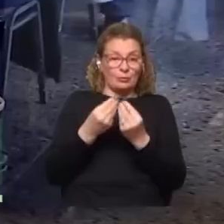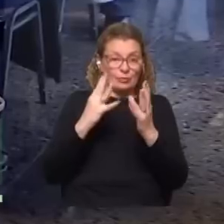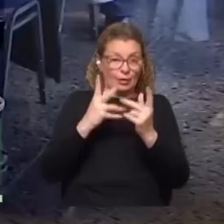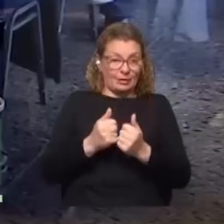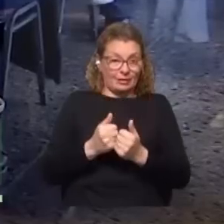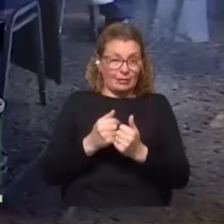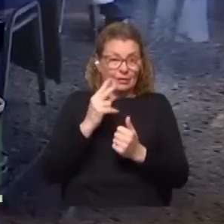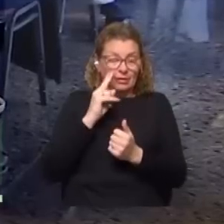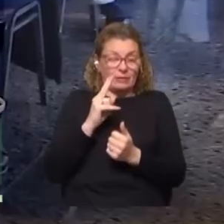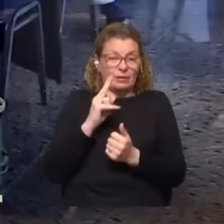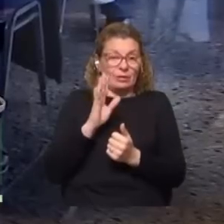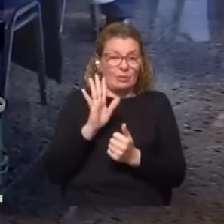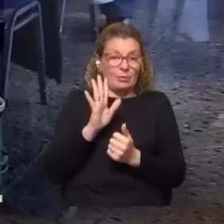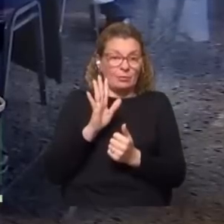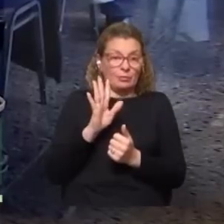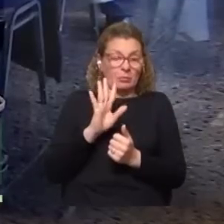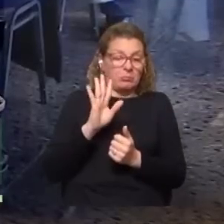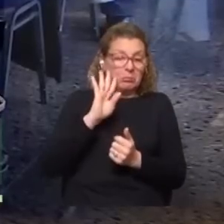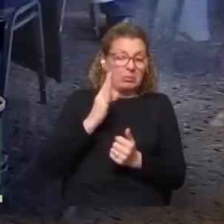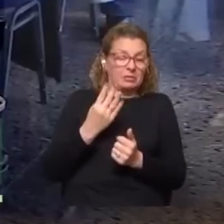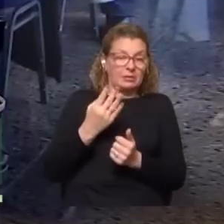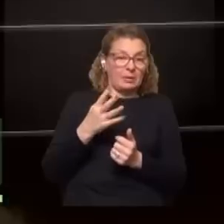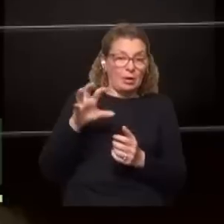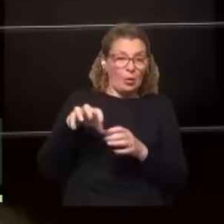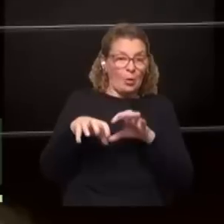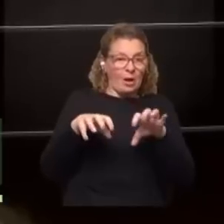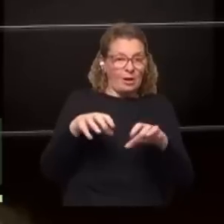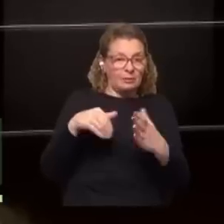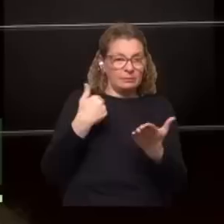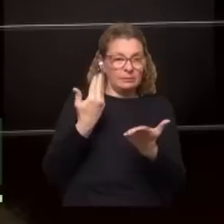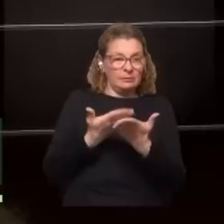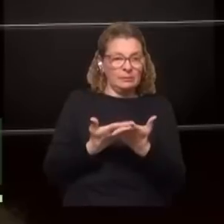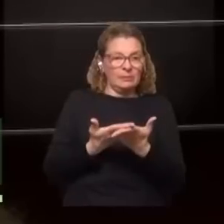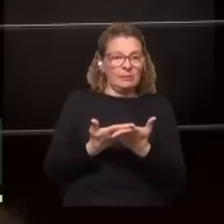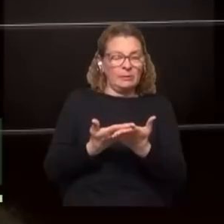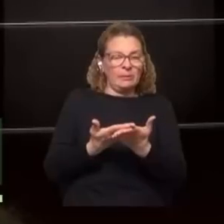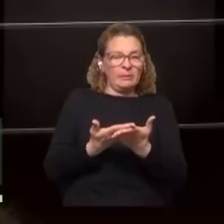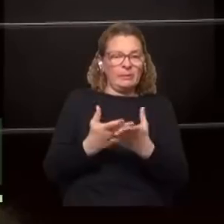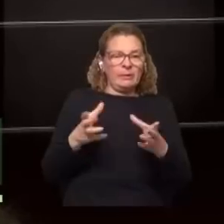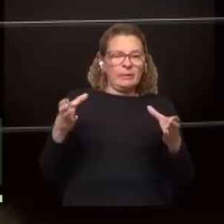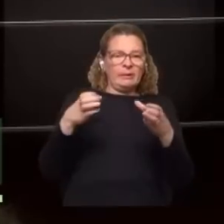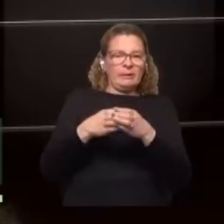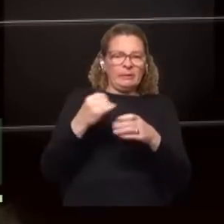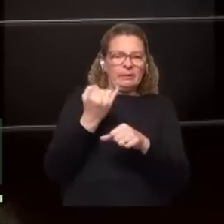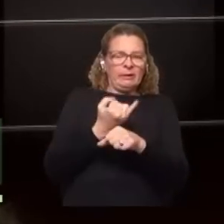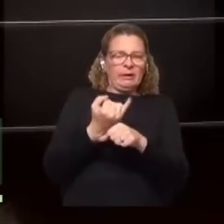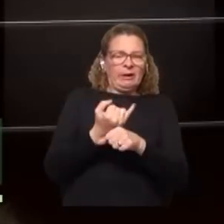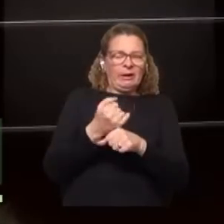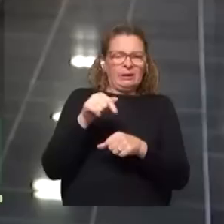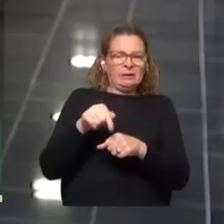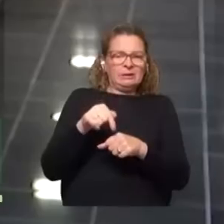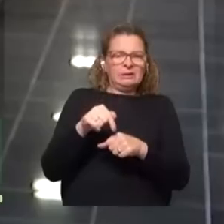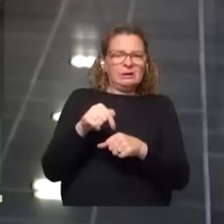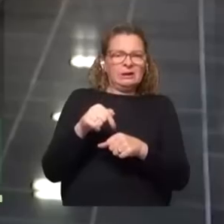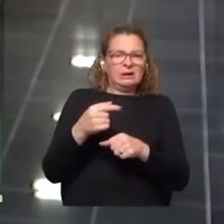organizaciones que se vieron digamos no representadas en Estos espacios de Propuesta que tiene el actual asamblea de la institución para la jornada de hoy